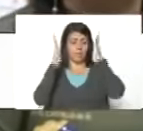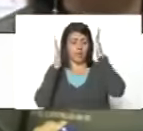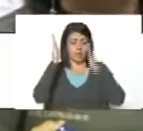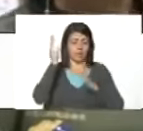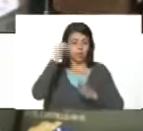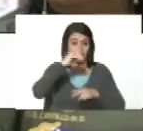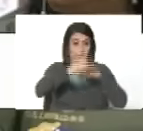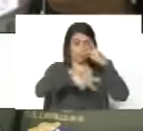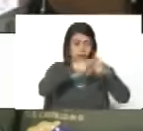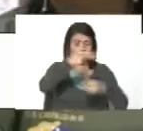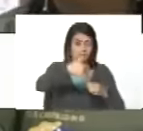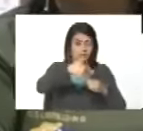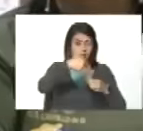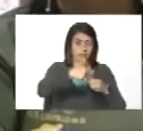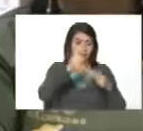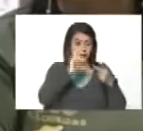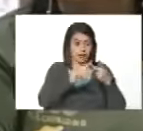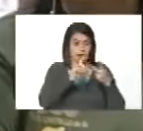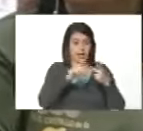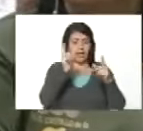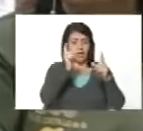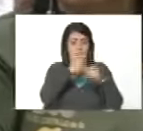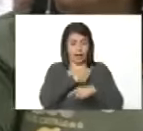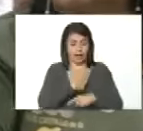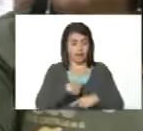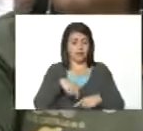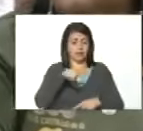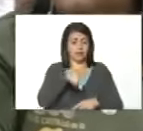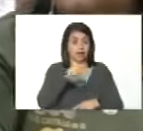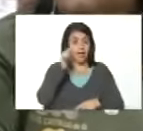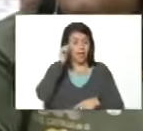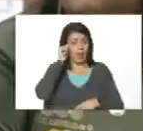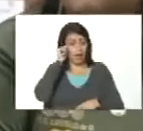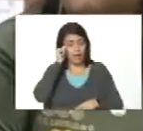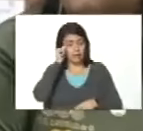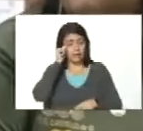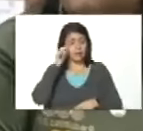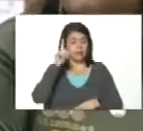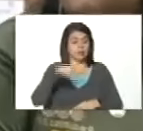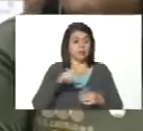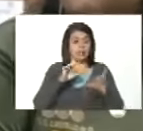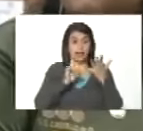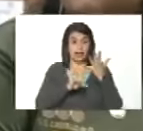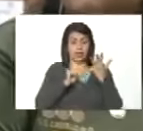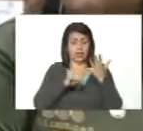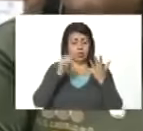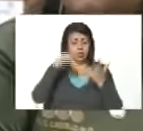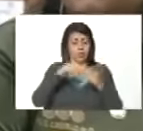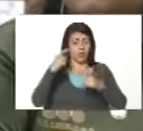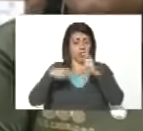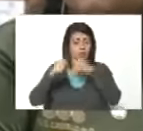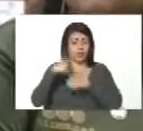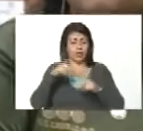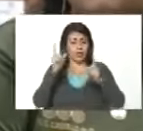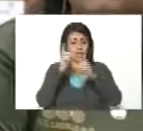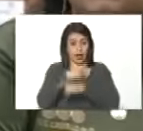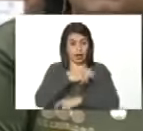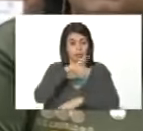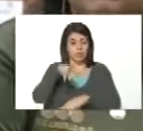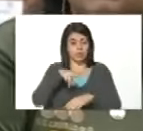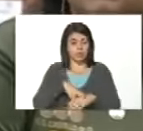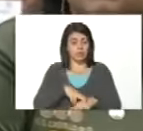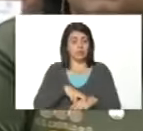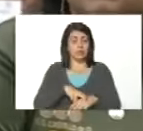mayor productor de petróleo y de gas natural del sudeste asiático y es el quinto mayor exportador de gas natural